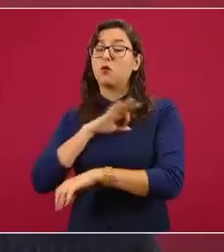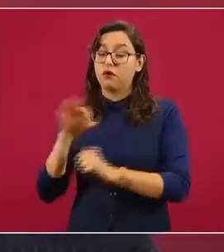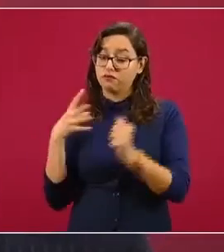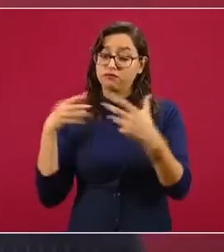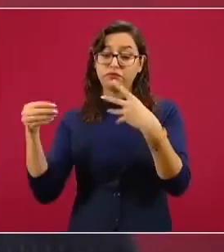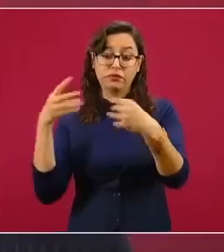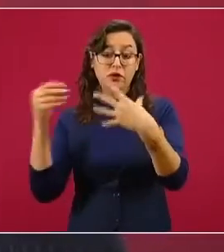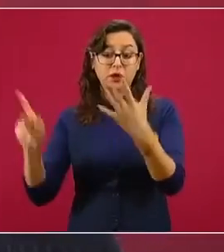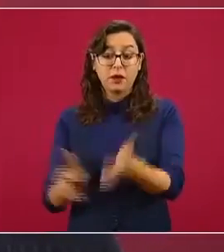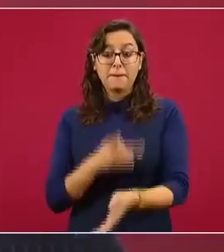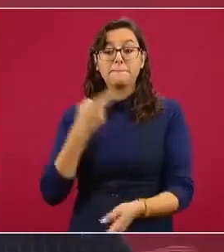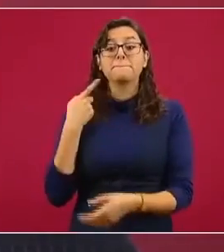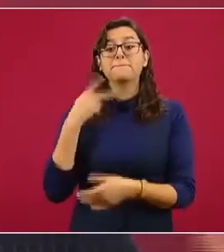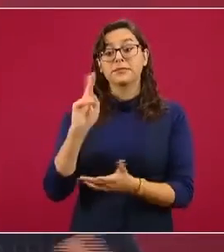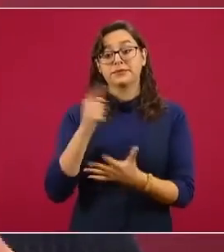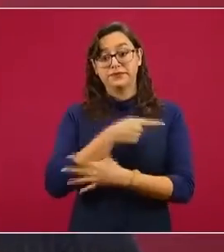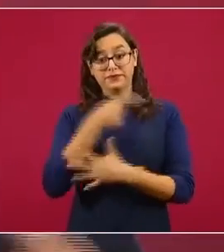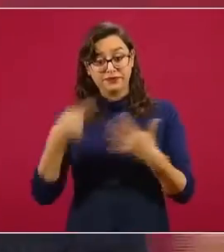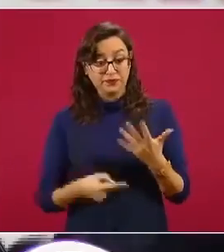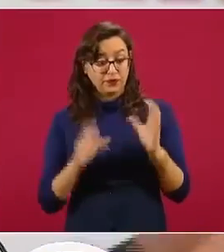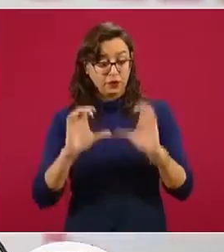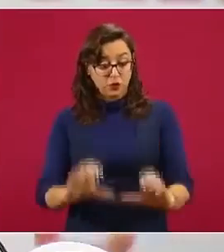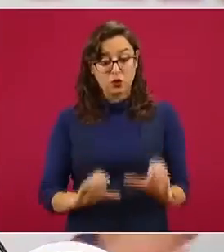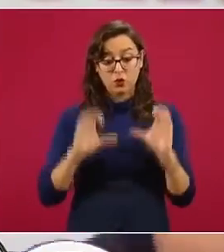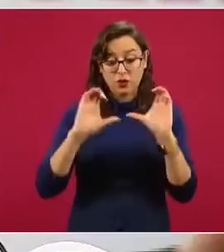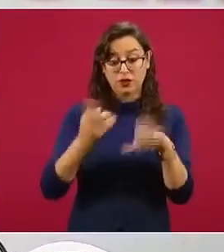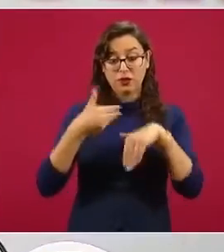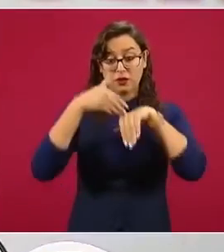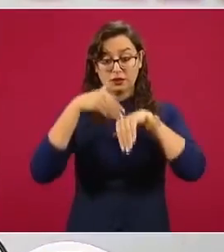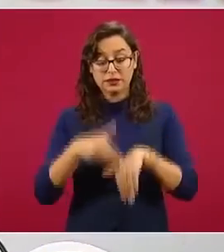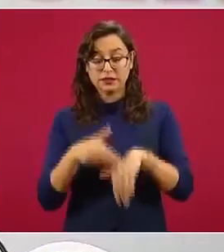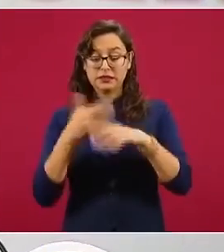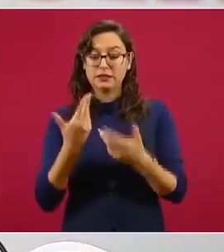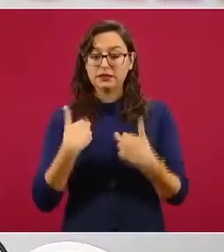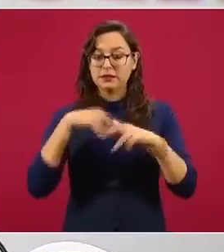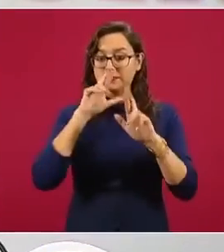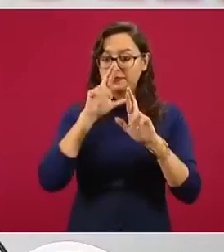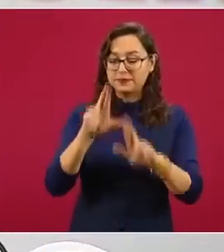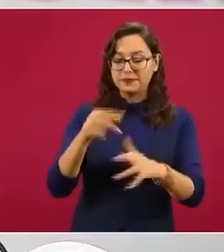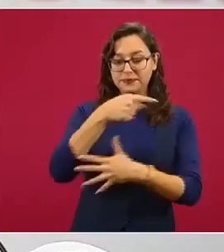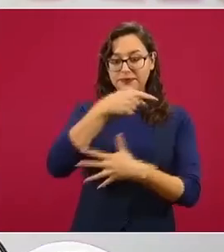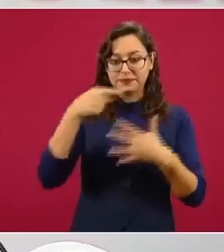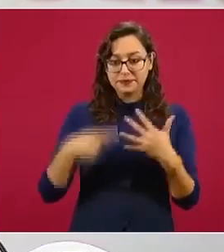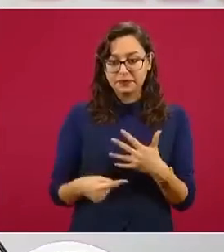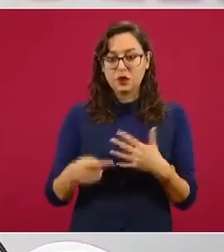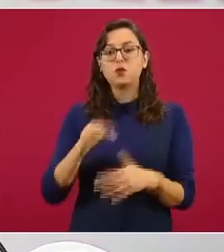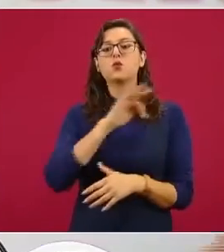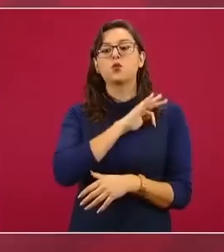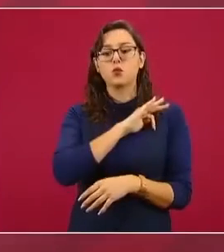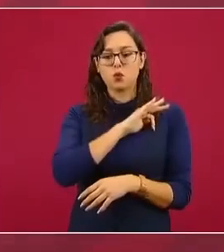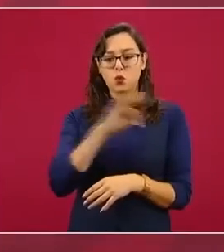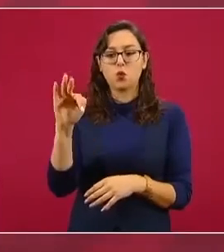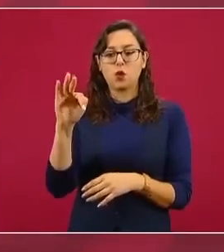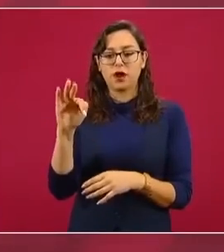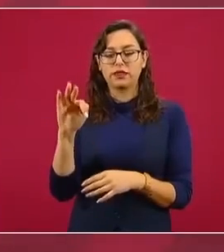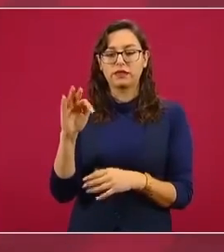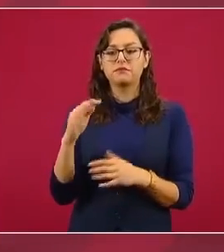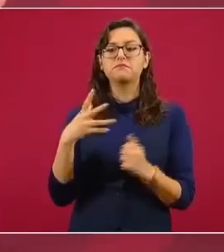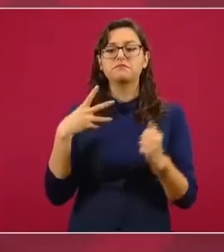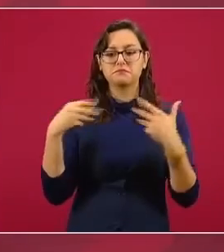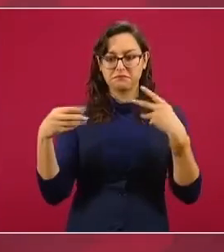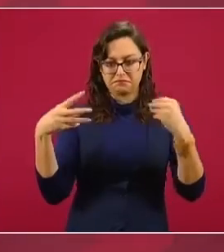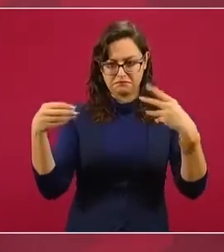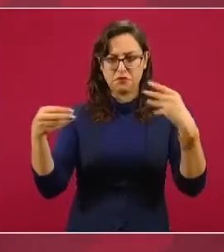las que dependen de los individuos como las que dependen de la administración del espacio público, entonces podremos tener quizá